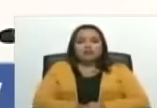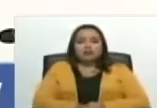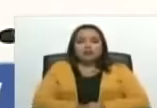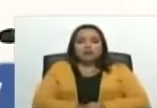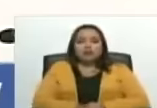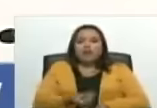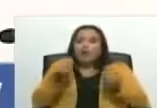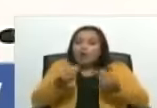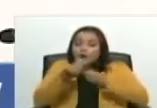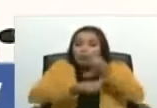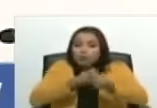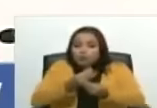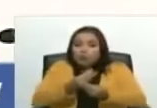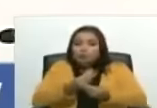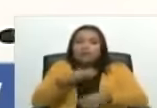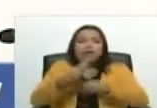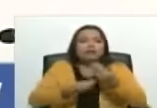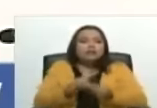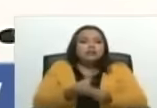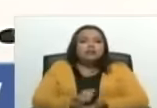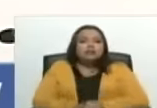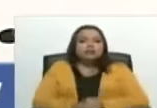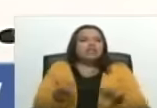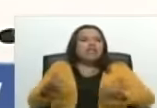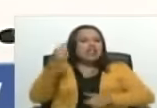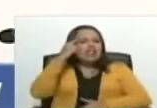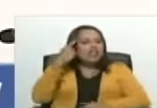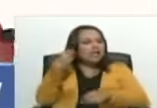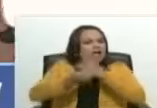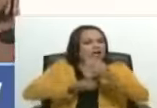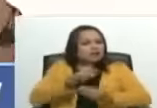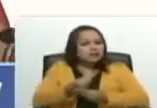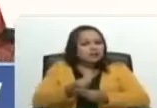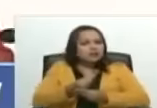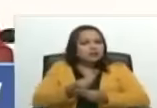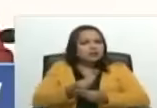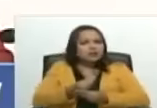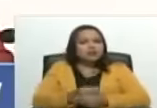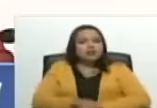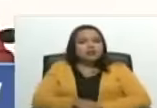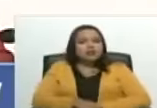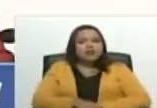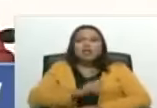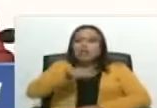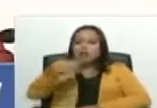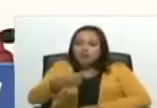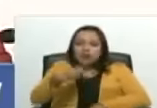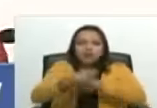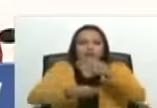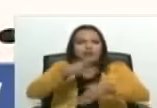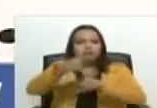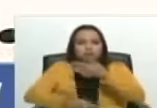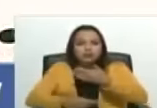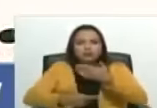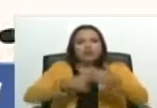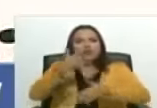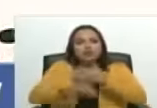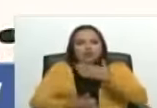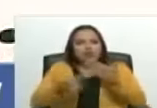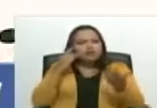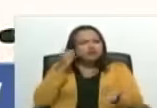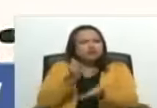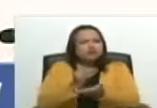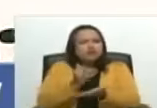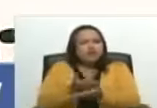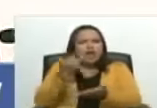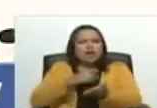cómo hacerlo, cuándo hacerlo. Y vendrán los planes, pues, vendrán los planes. Fíjense que por ahí